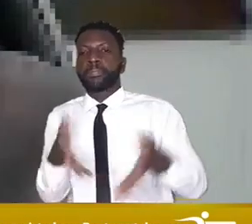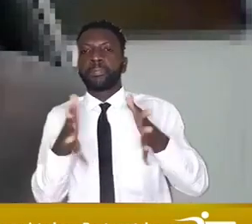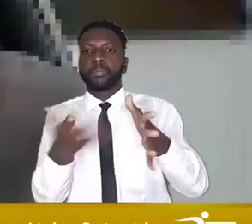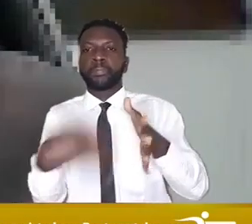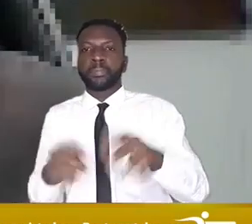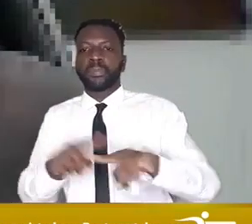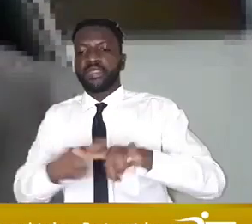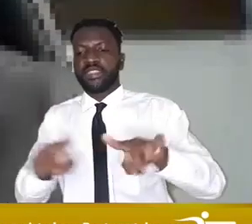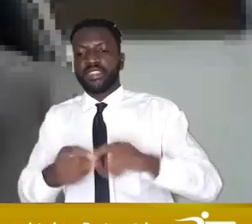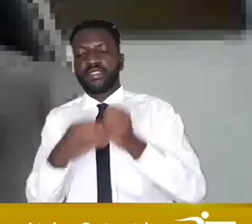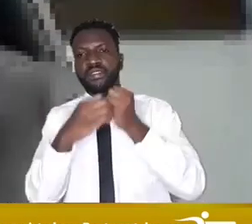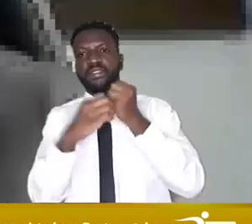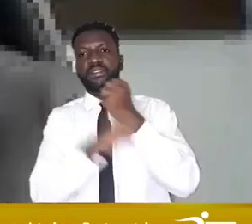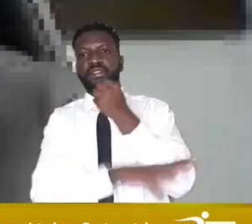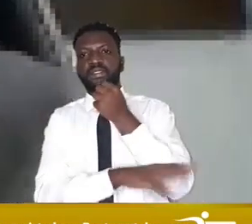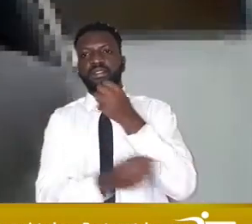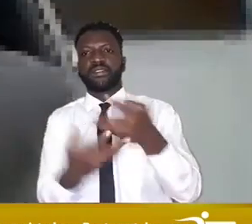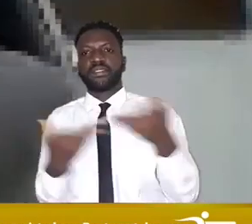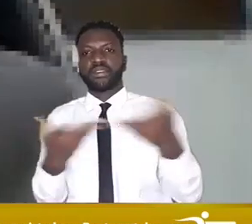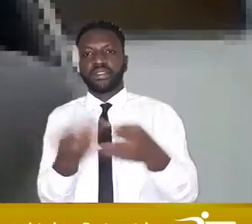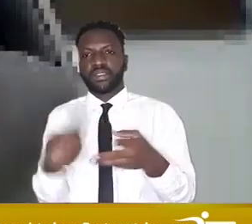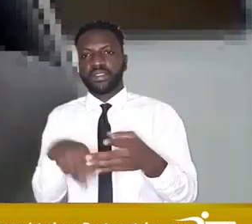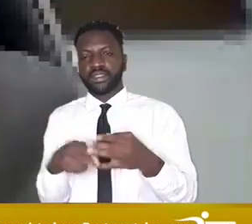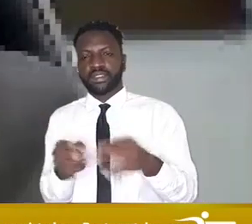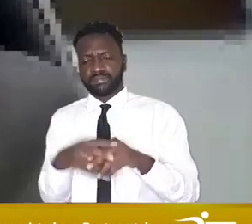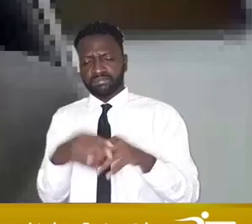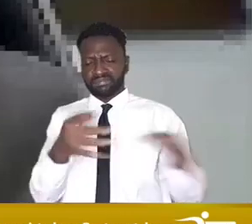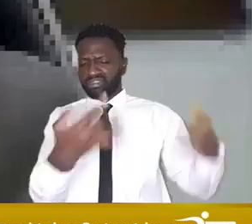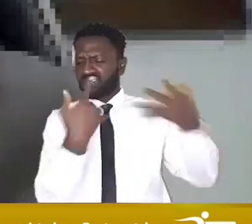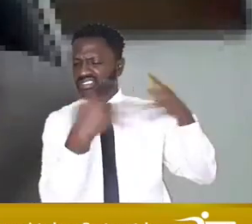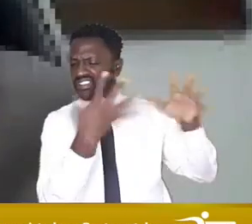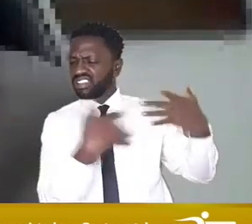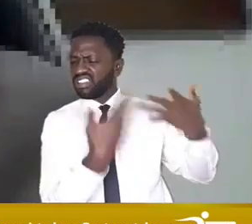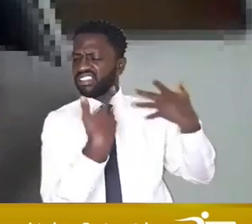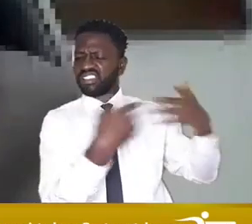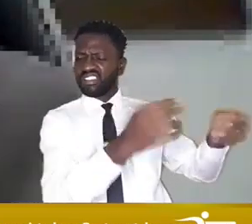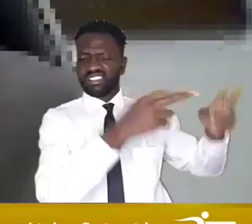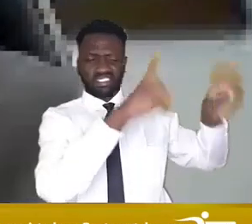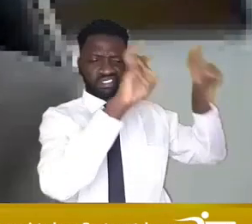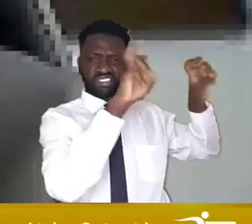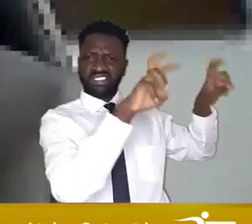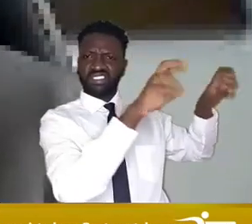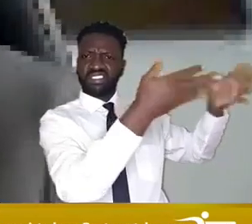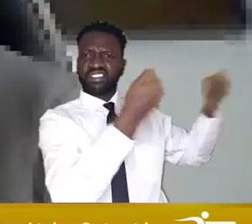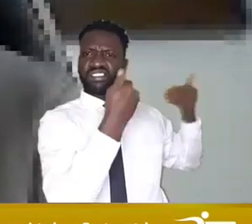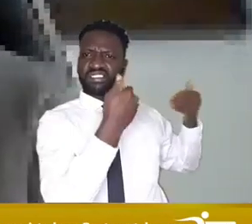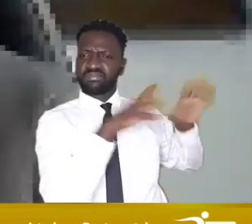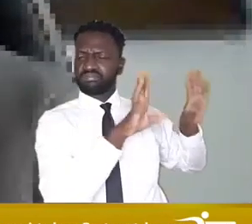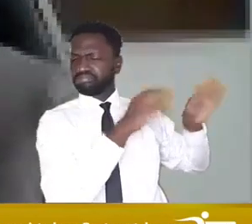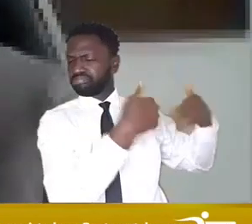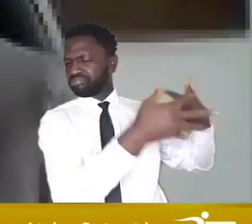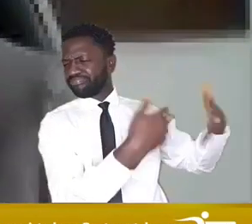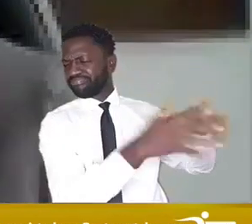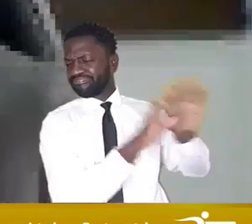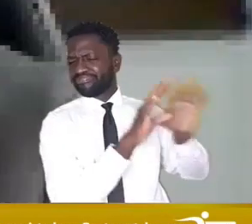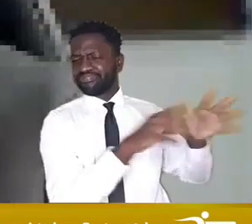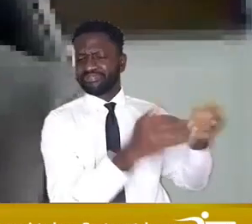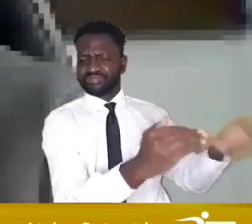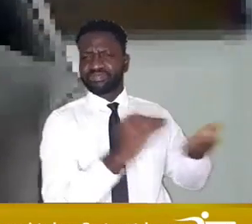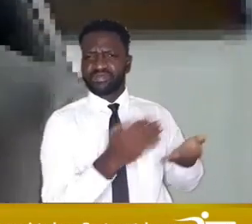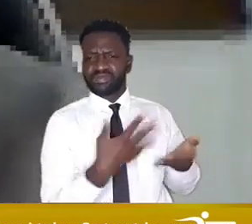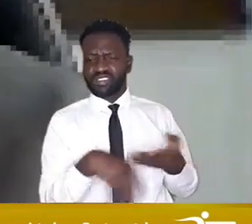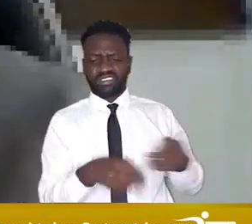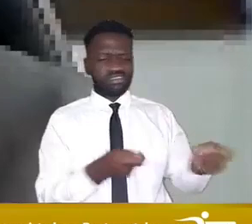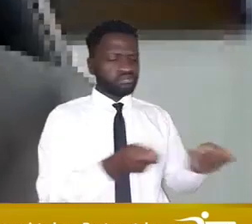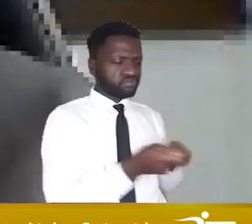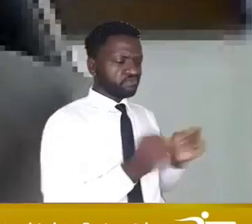doctrina, ni presten atención a fábulas y genealogías interminables que acarrean disputas más bien